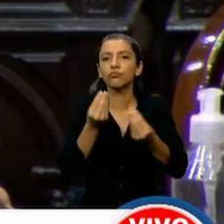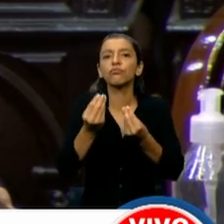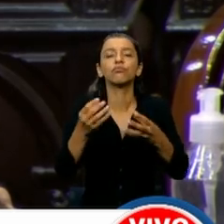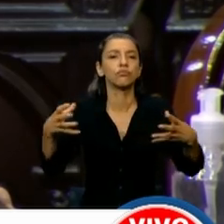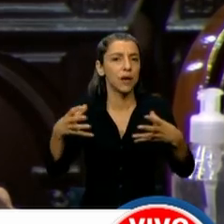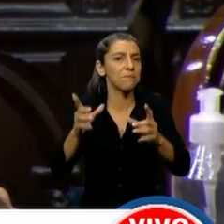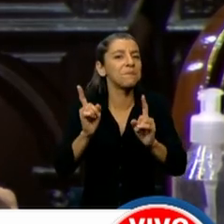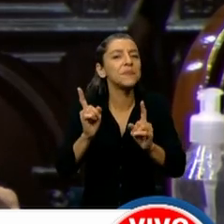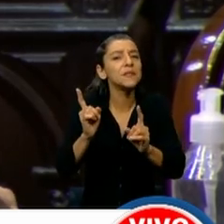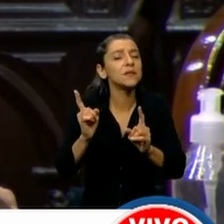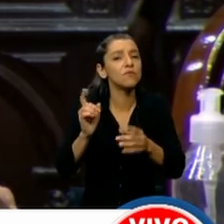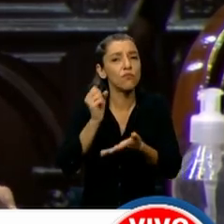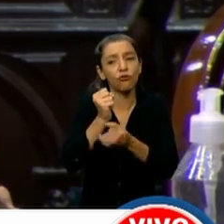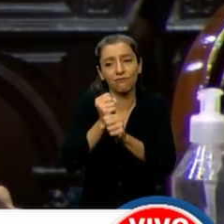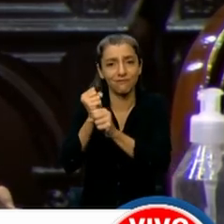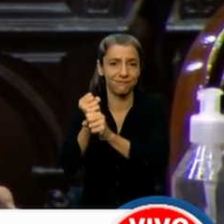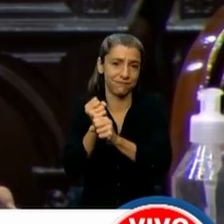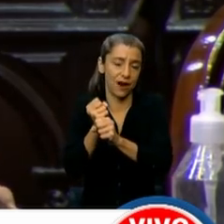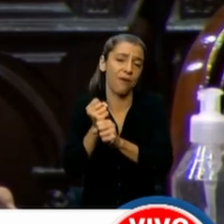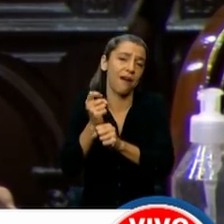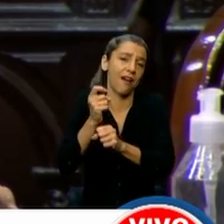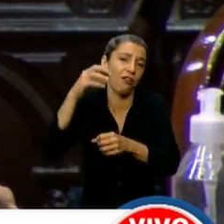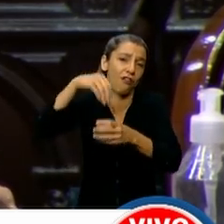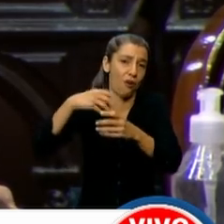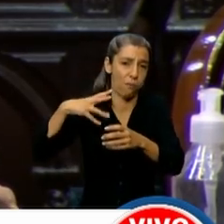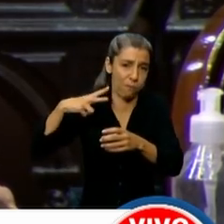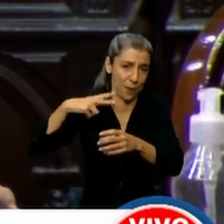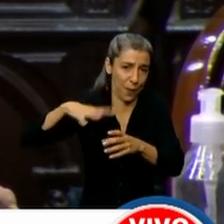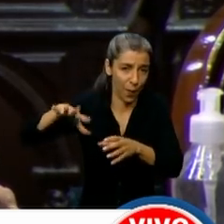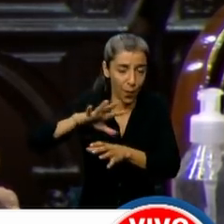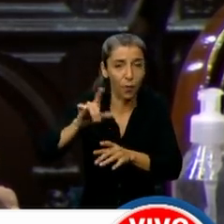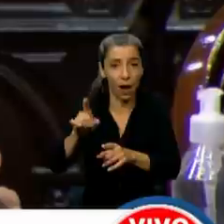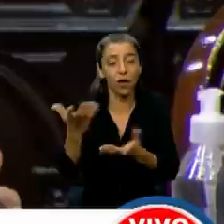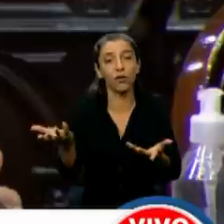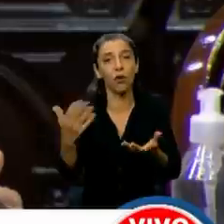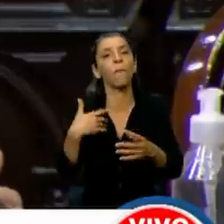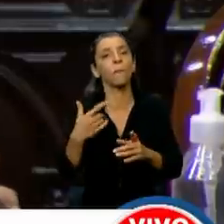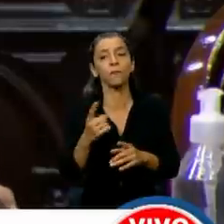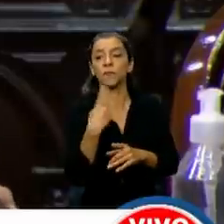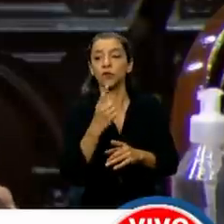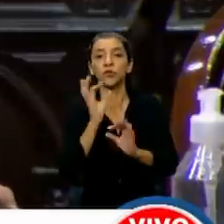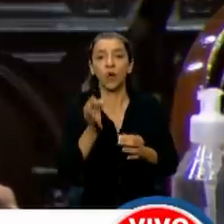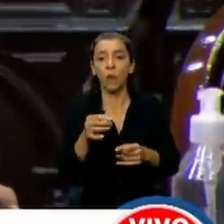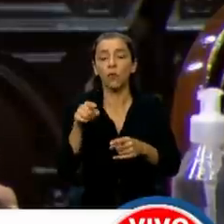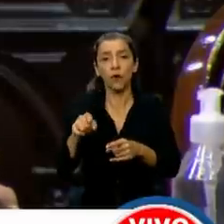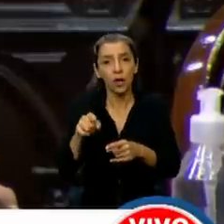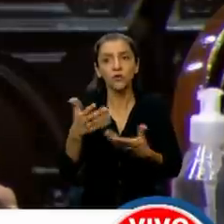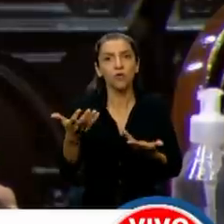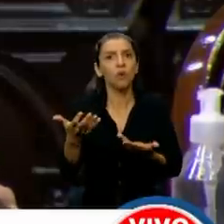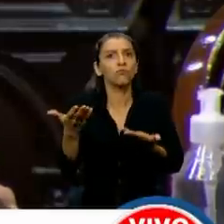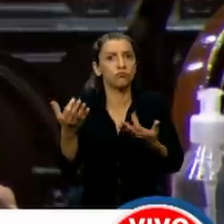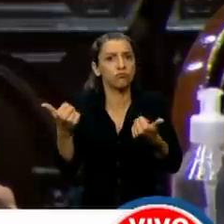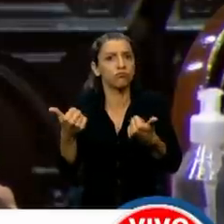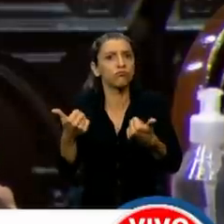que se perdió en pandemia pero nos queda todo el resto por eso es que los repro vuelven a estar incrementados en el presupuesto y es positivo es